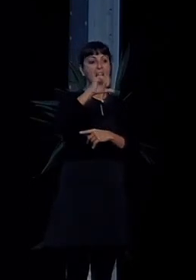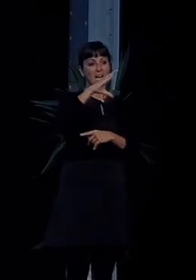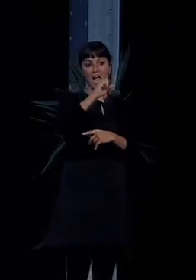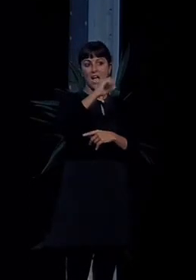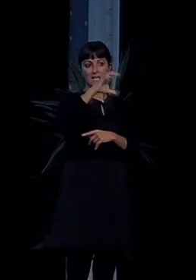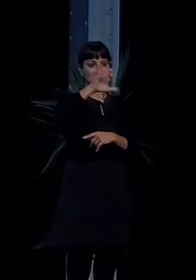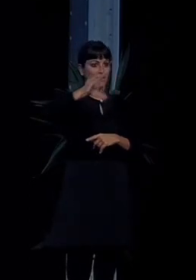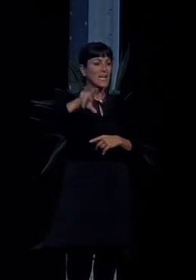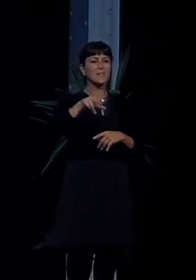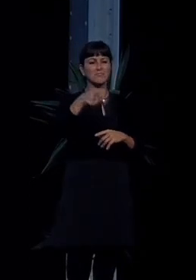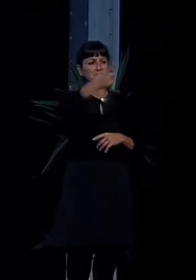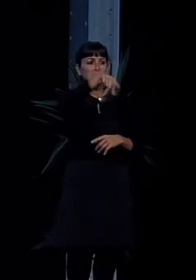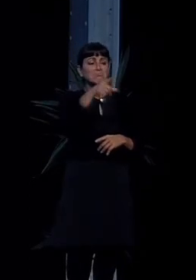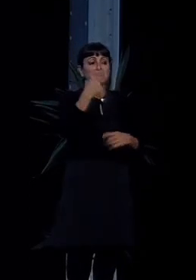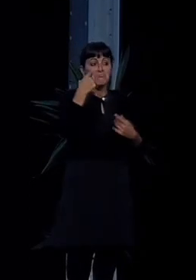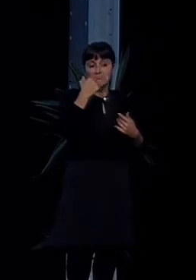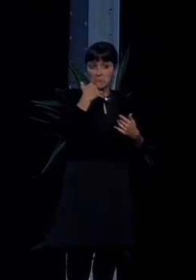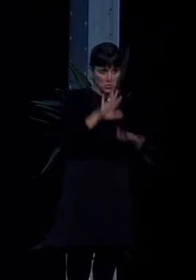hablando de tres adolescentes que en